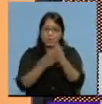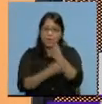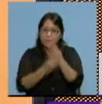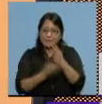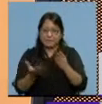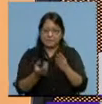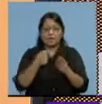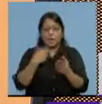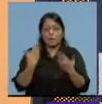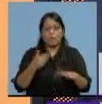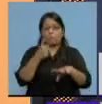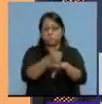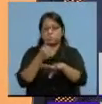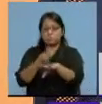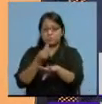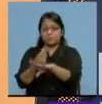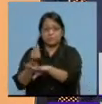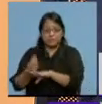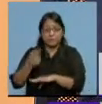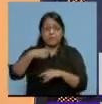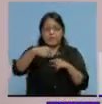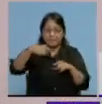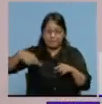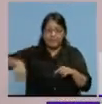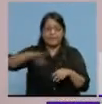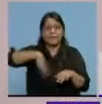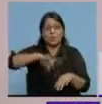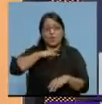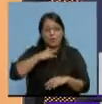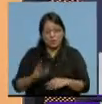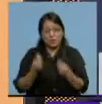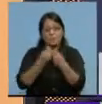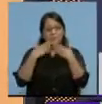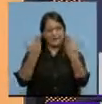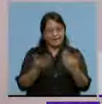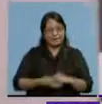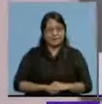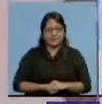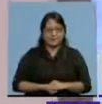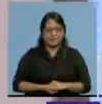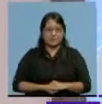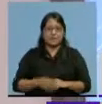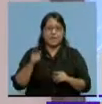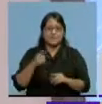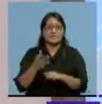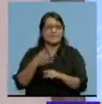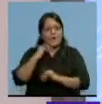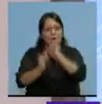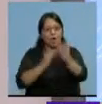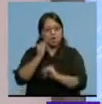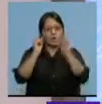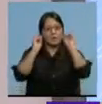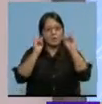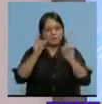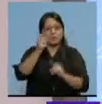estar presentes en cada uno de los lugares de la provincia. Muchas gracias por estar acá. Muchísimas gracias a ustedes. La palabra del profesor